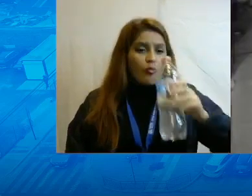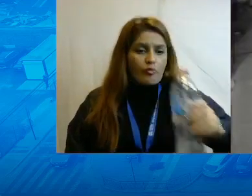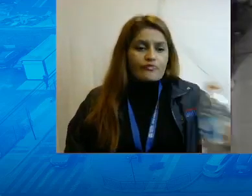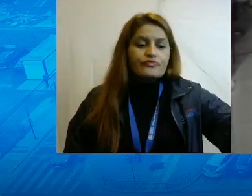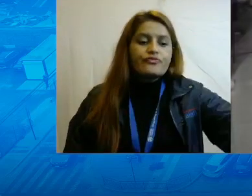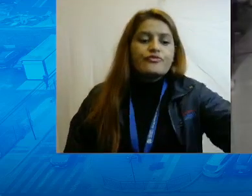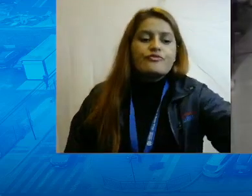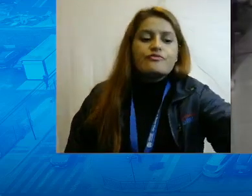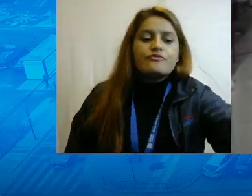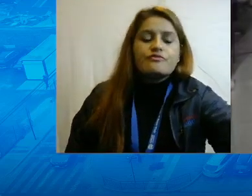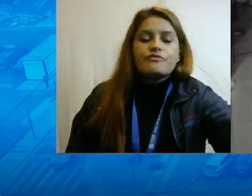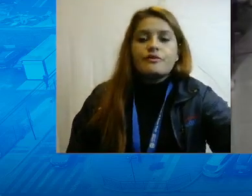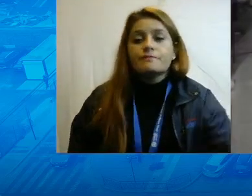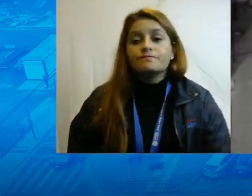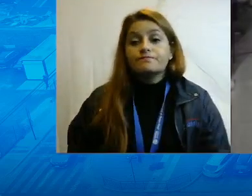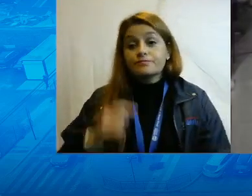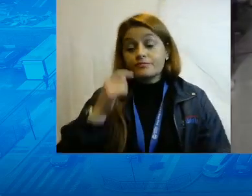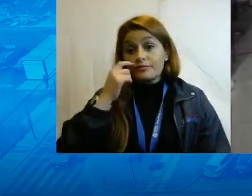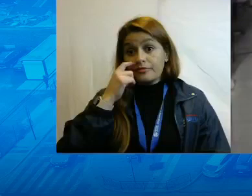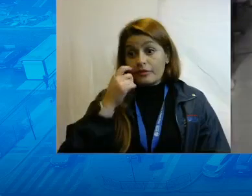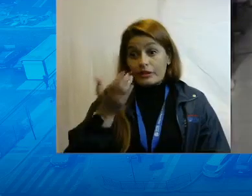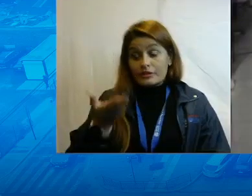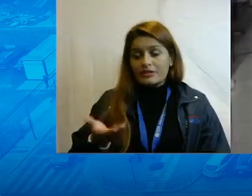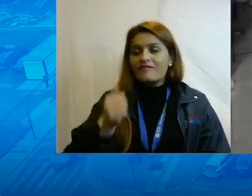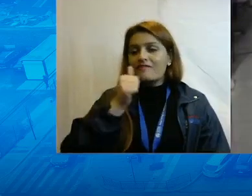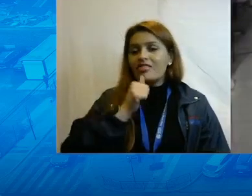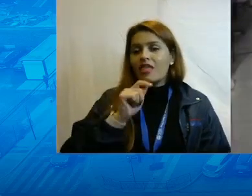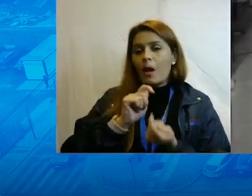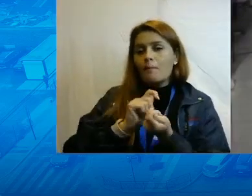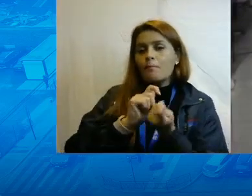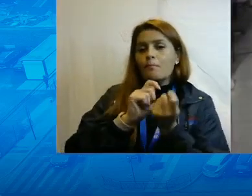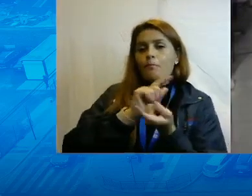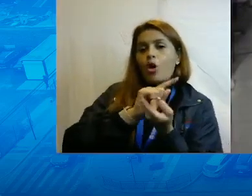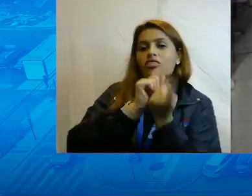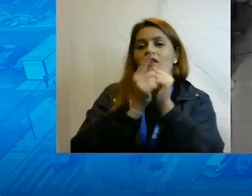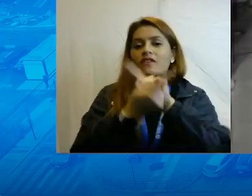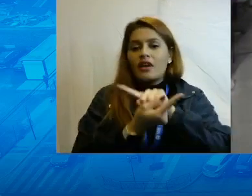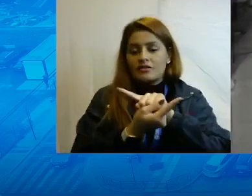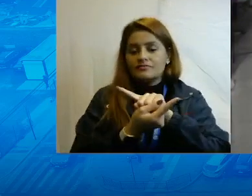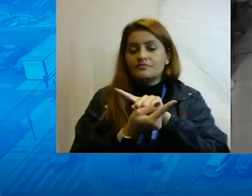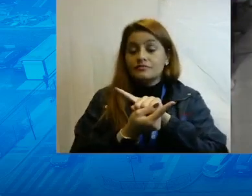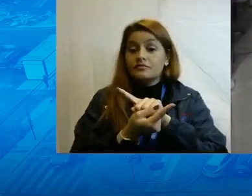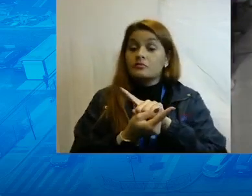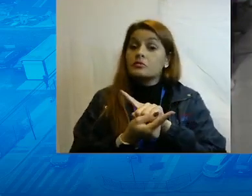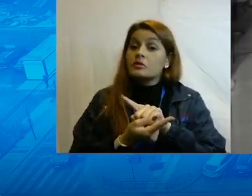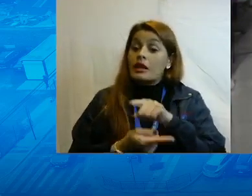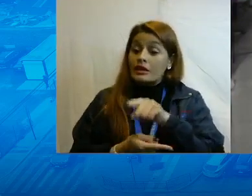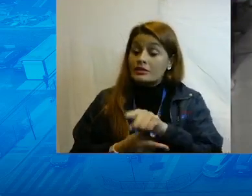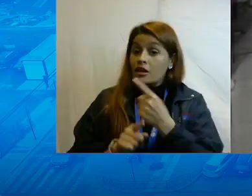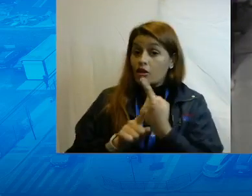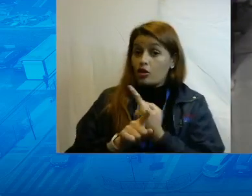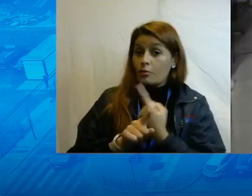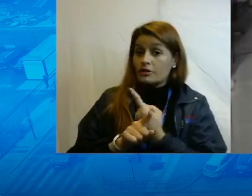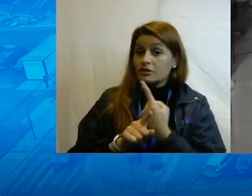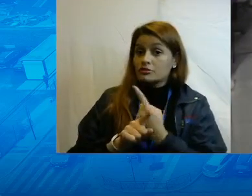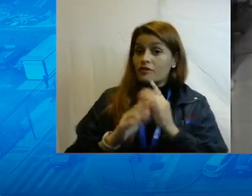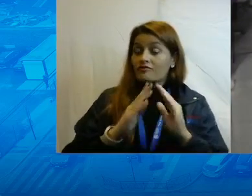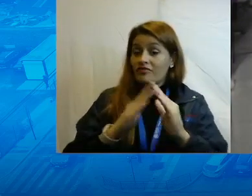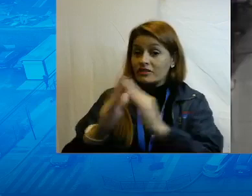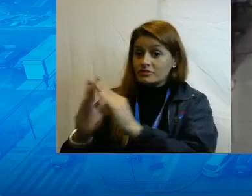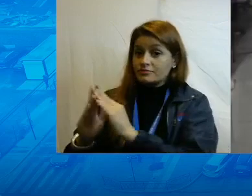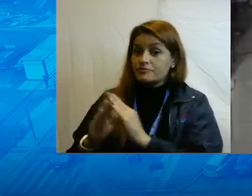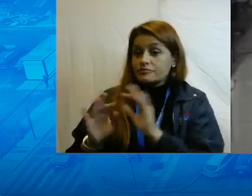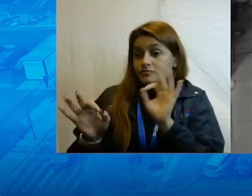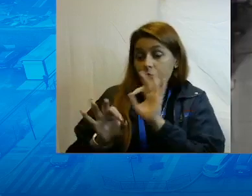modificaciones con el equipo. Por eso es importante quizás retomar esta conversación con los vecinos,